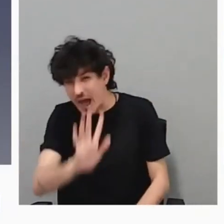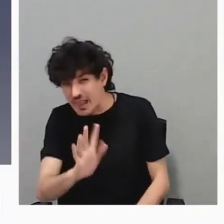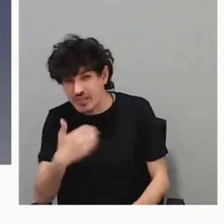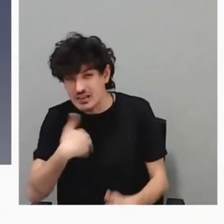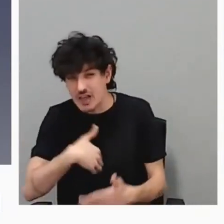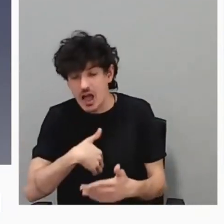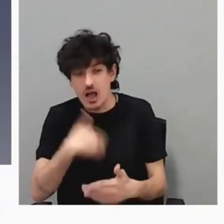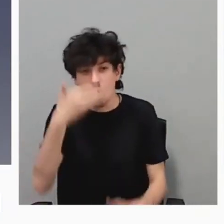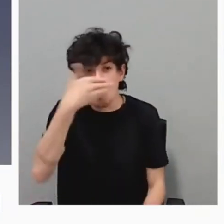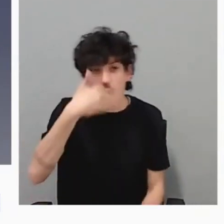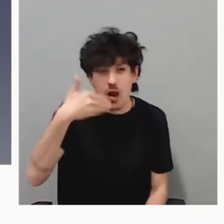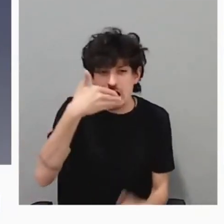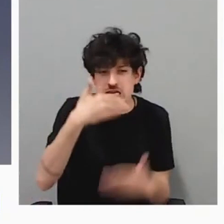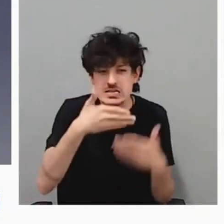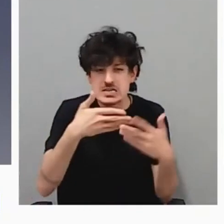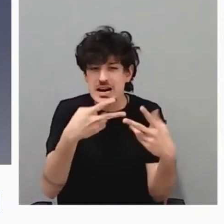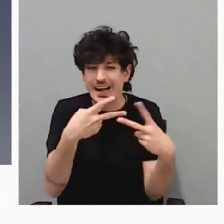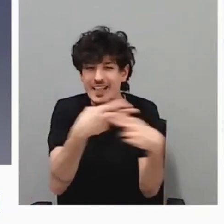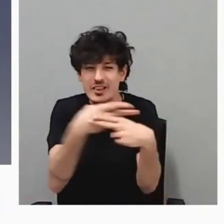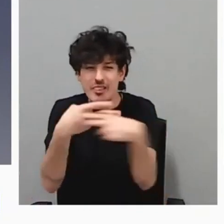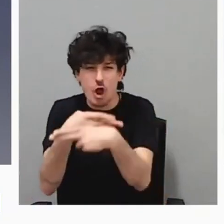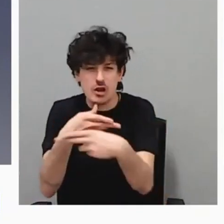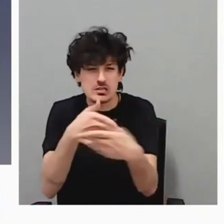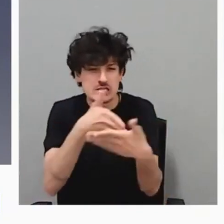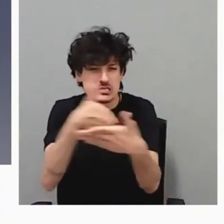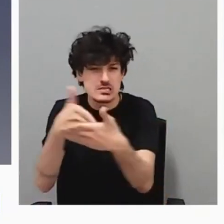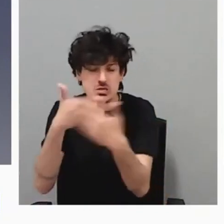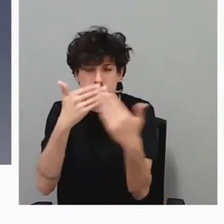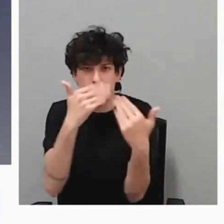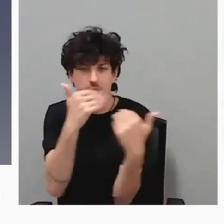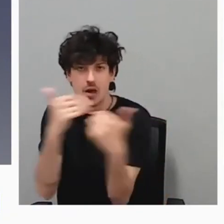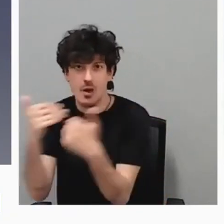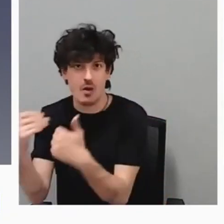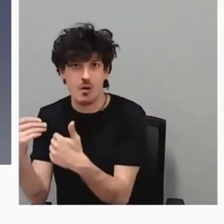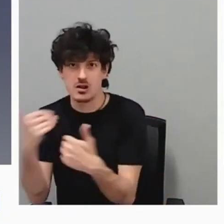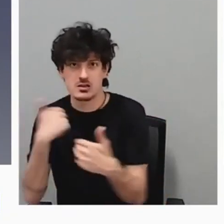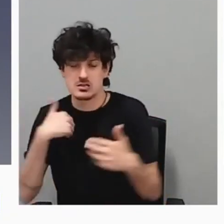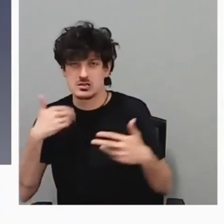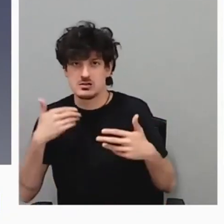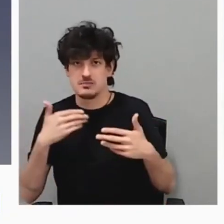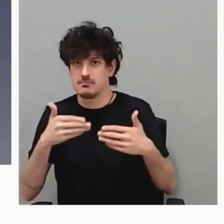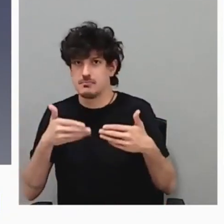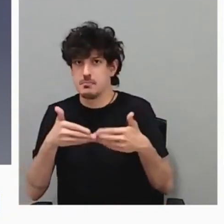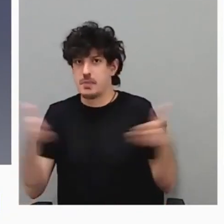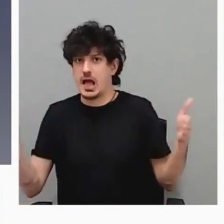restricciones. Y en todo este proceso hemos aprendido mucho, se ha innovado